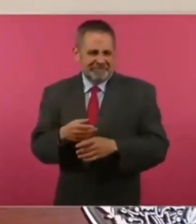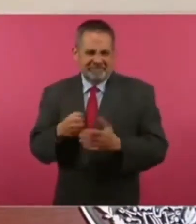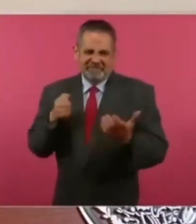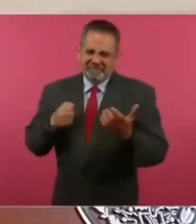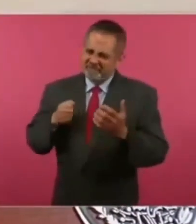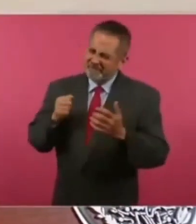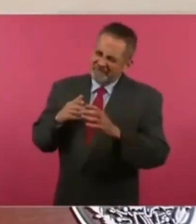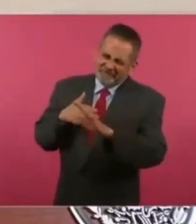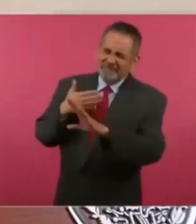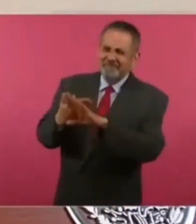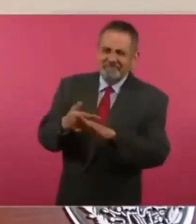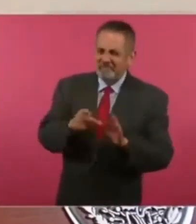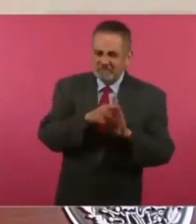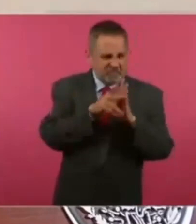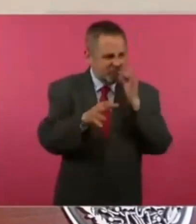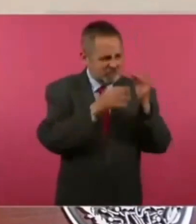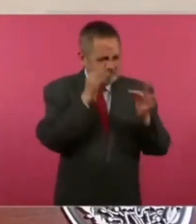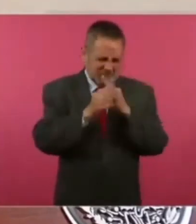más